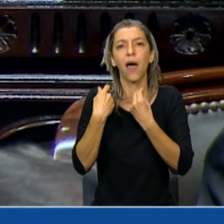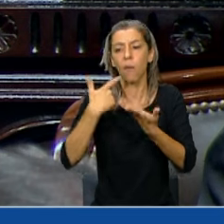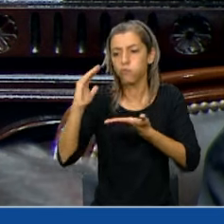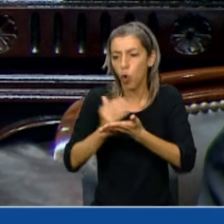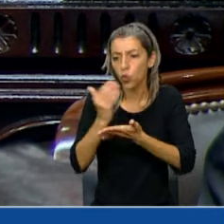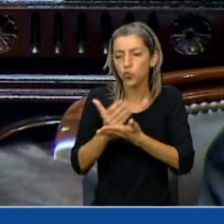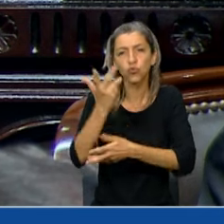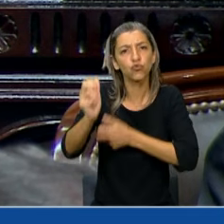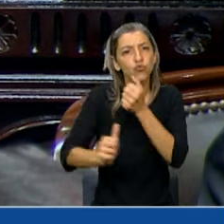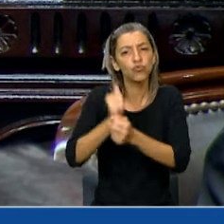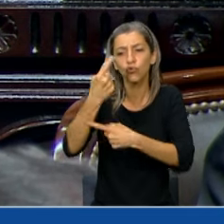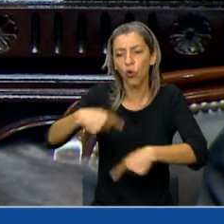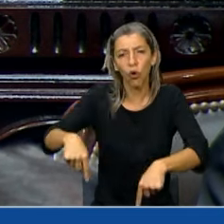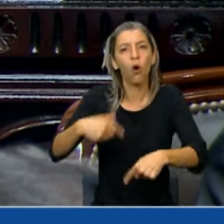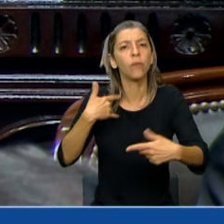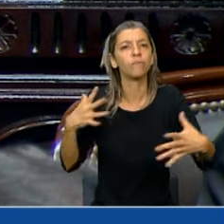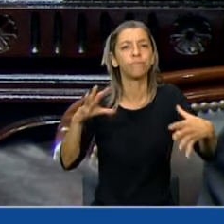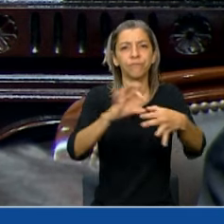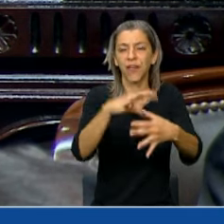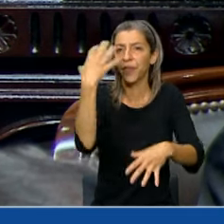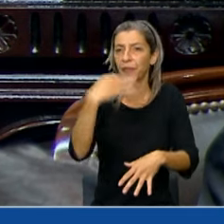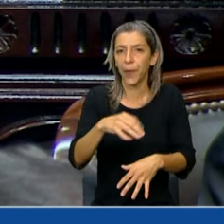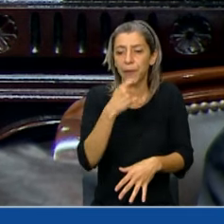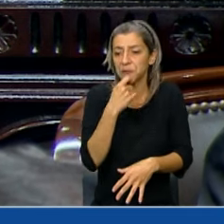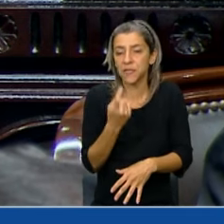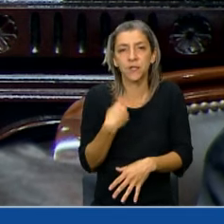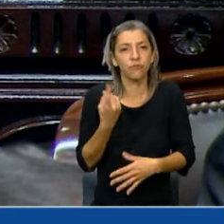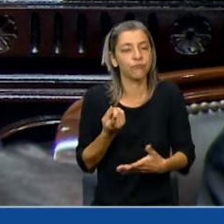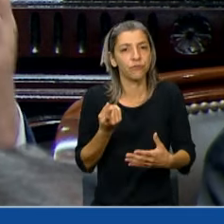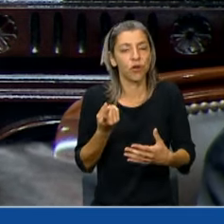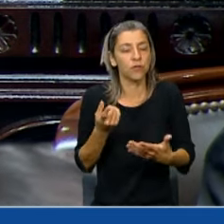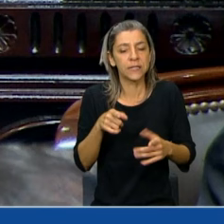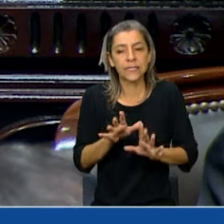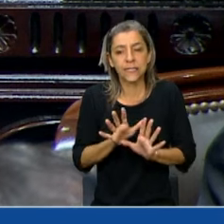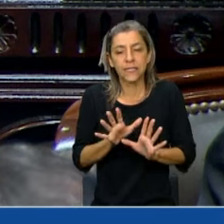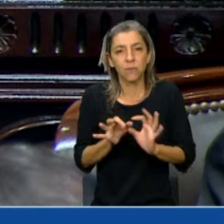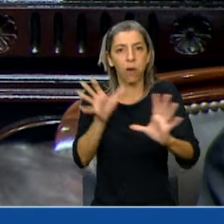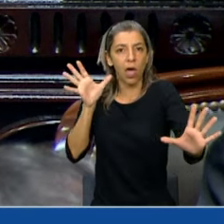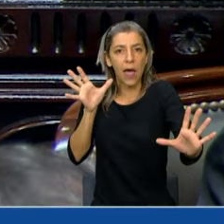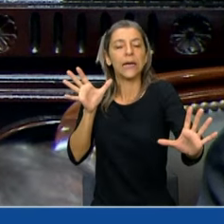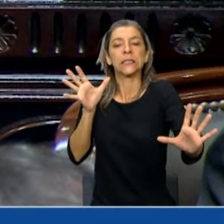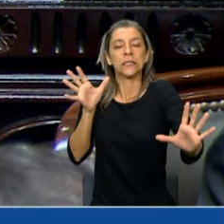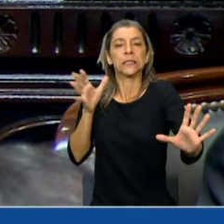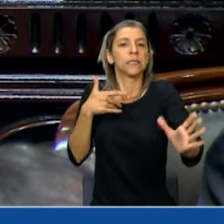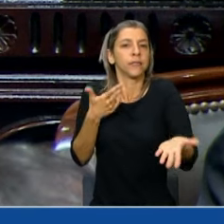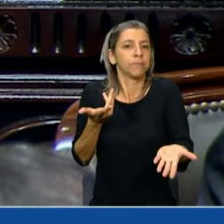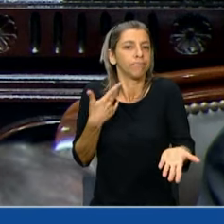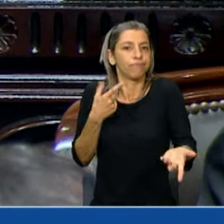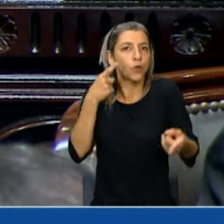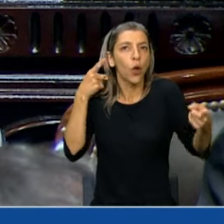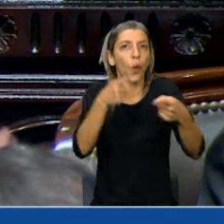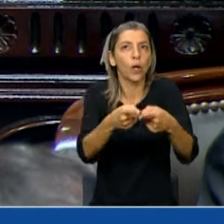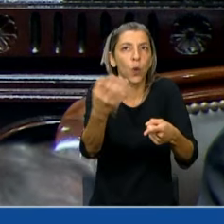si no se hacía esto podíamos caer en una enumeración de buenas intenciones se